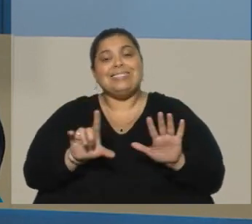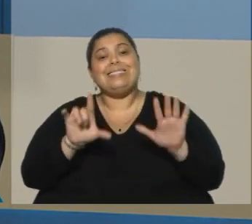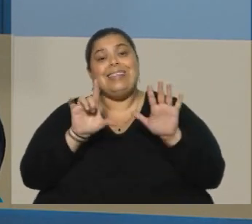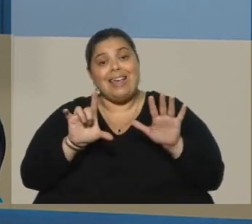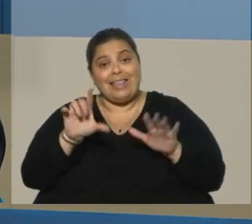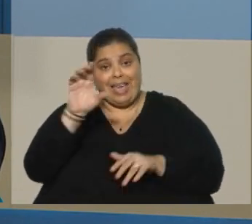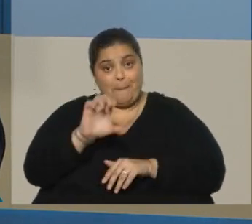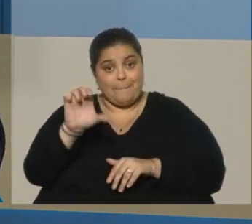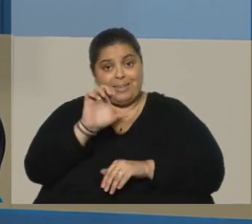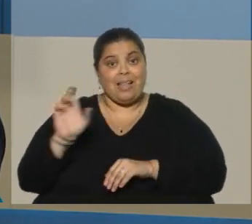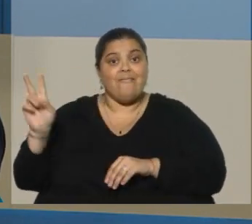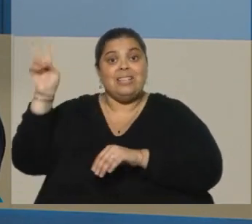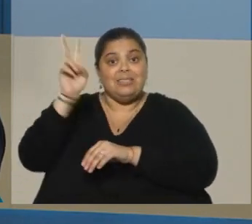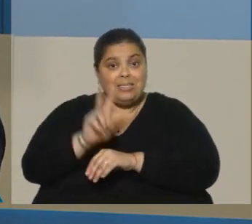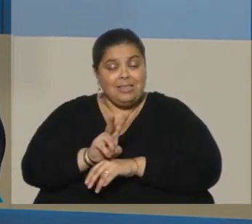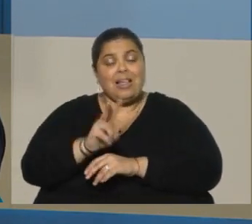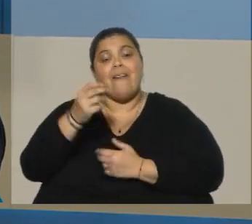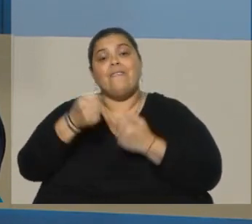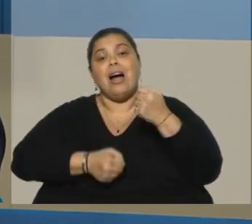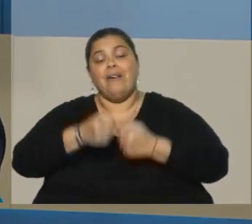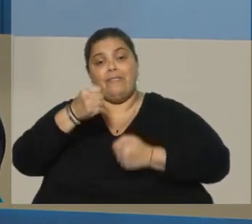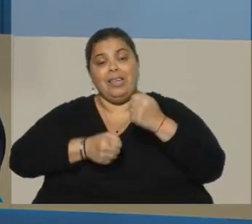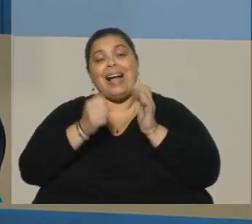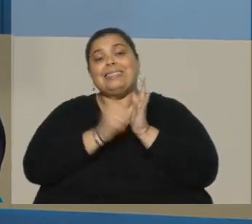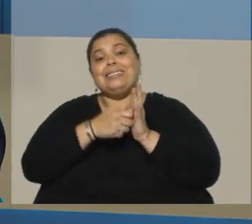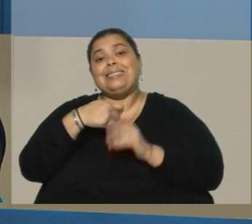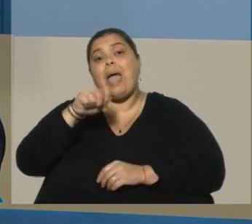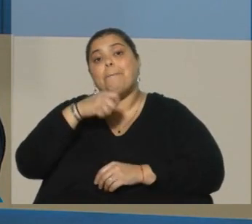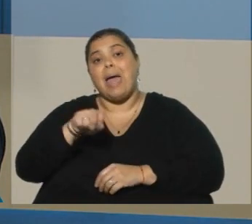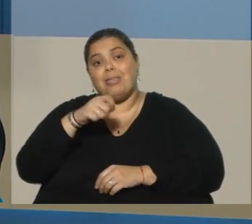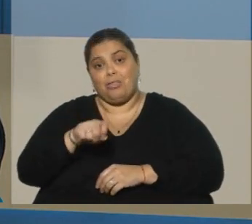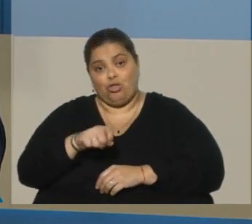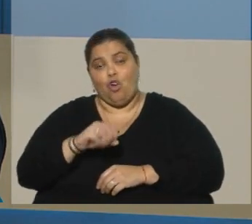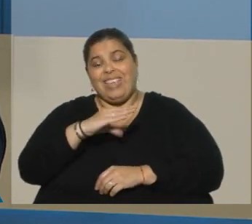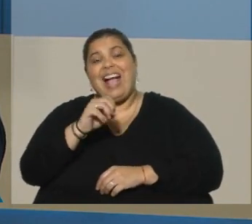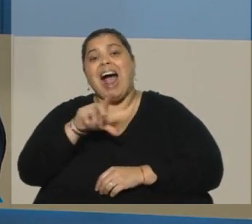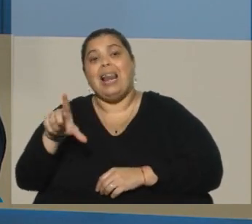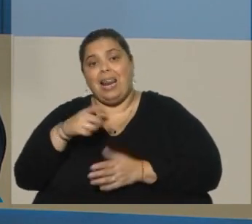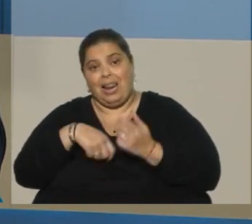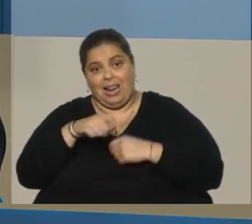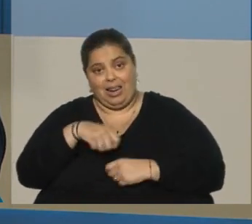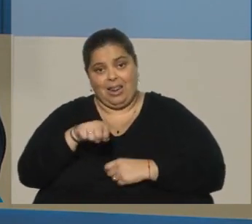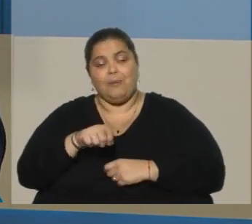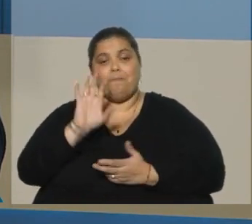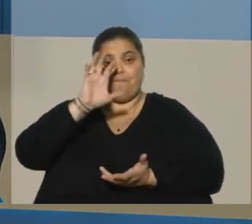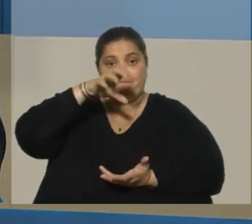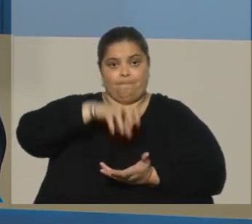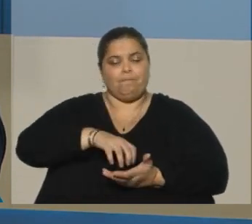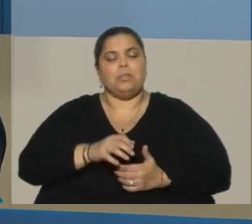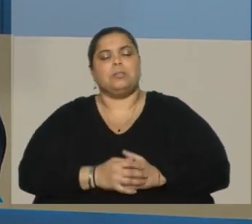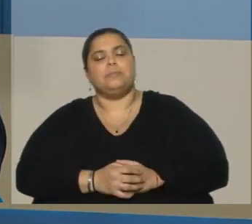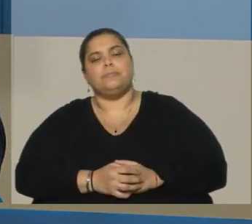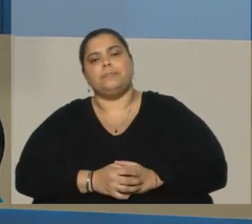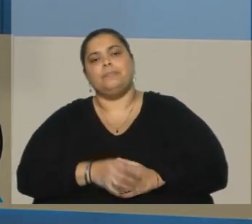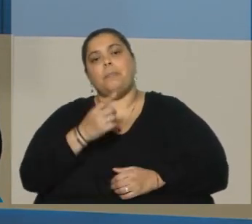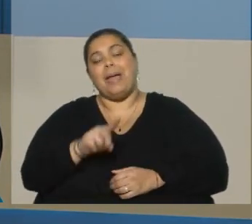que visitaron las fábricas de cemento y la fábrica de cal, la planta de cemento y la planta de cal,